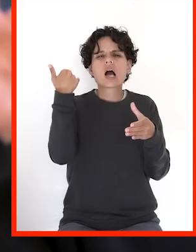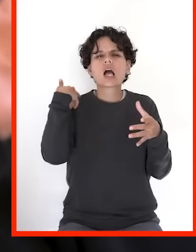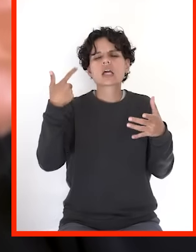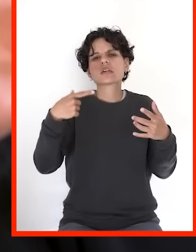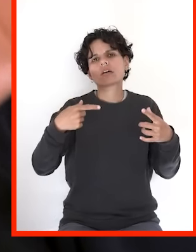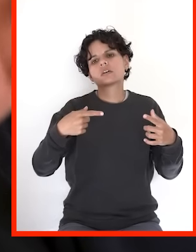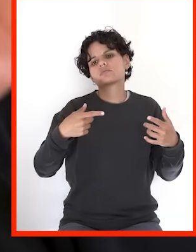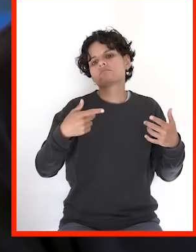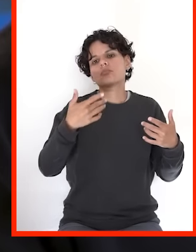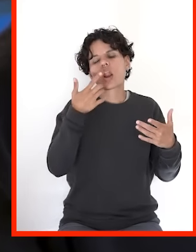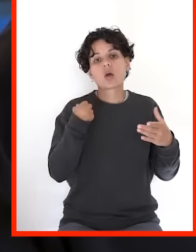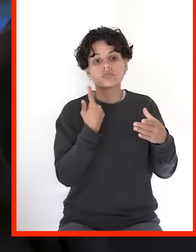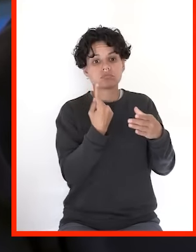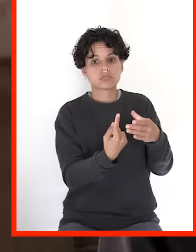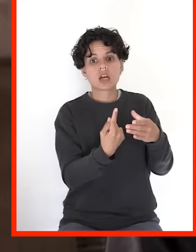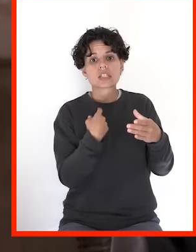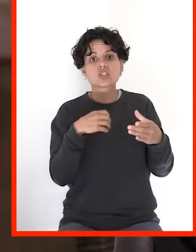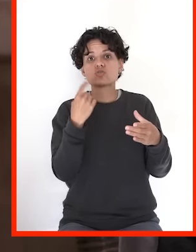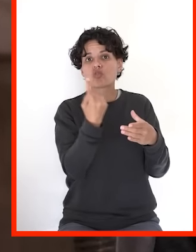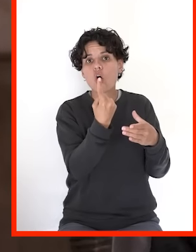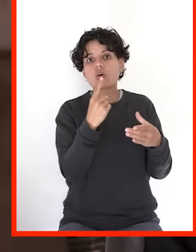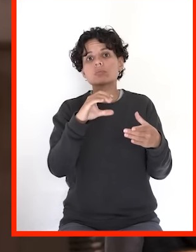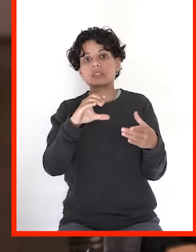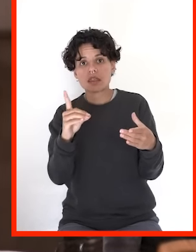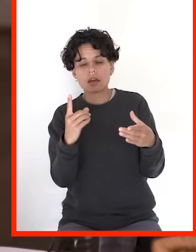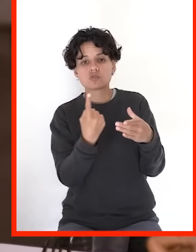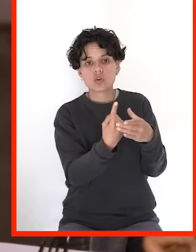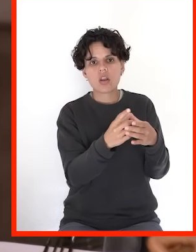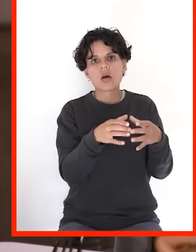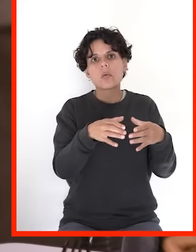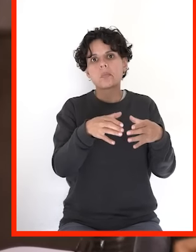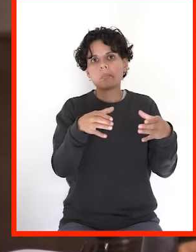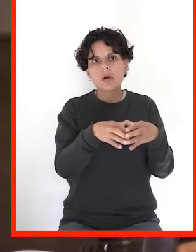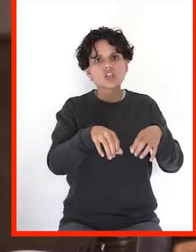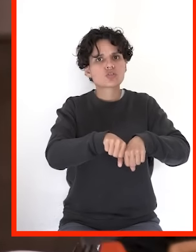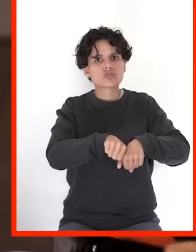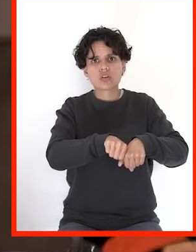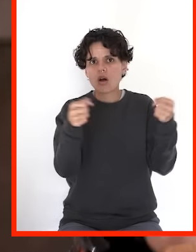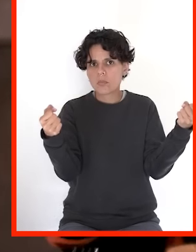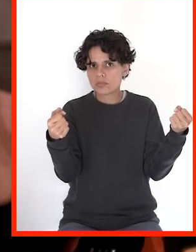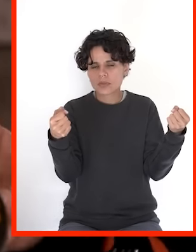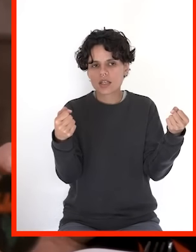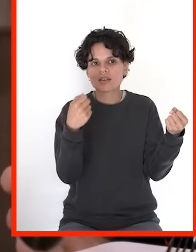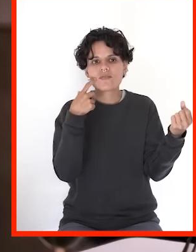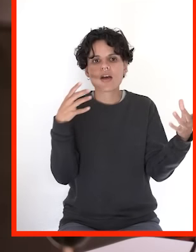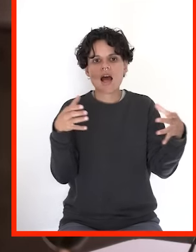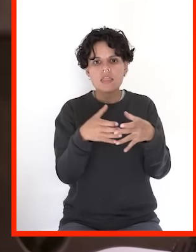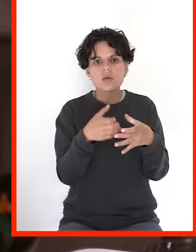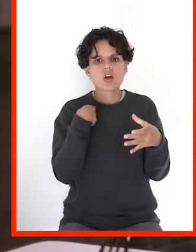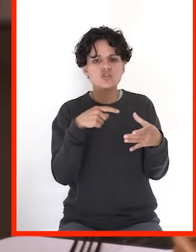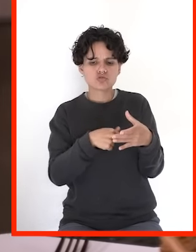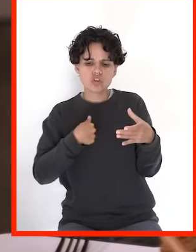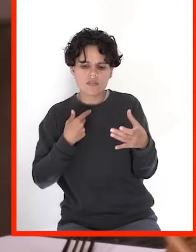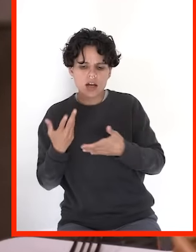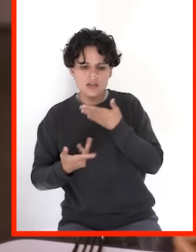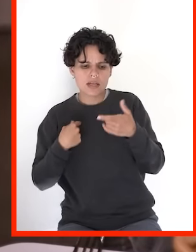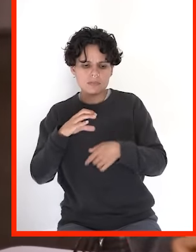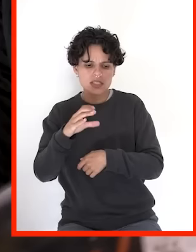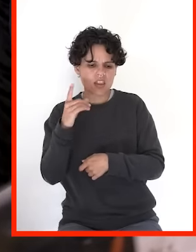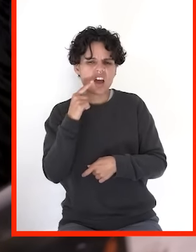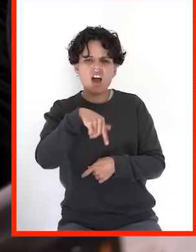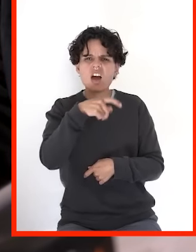tema de solista, o sea, un disco de solista? Bandas gigantes, weón, que cuando uno decía, oye, voy a hacer mi tema, los otros se enojaban, ¿cachai?